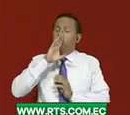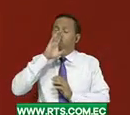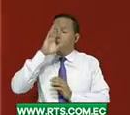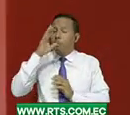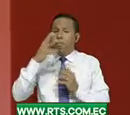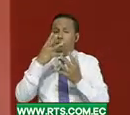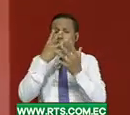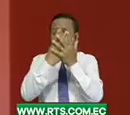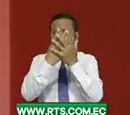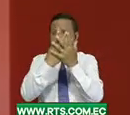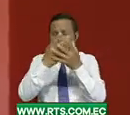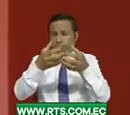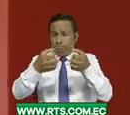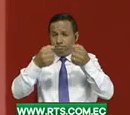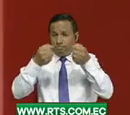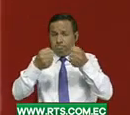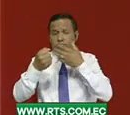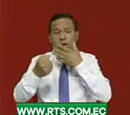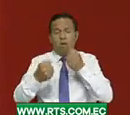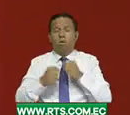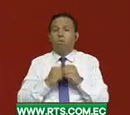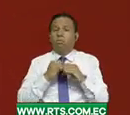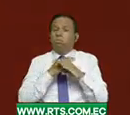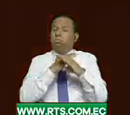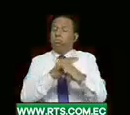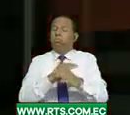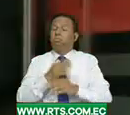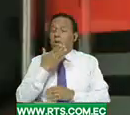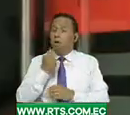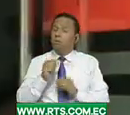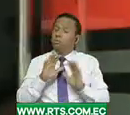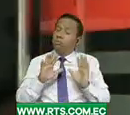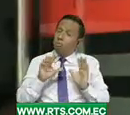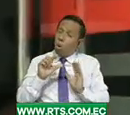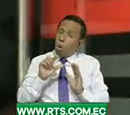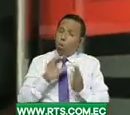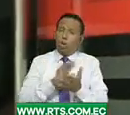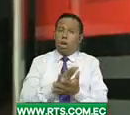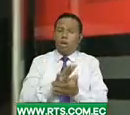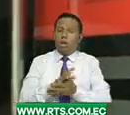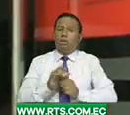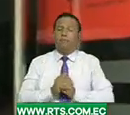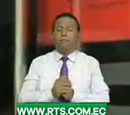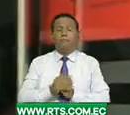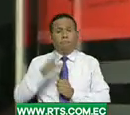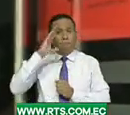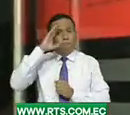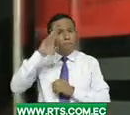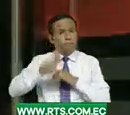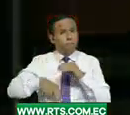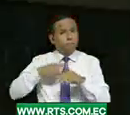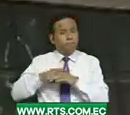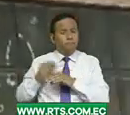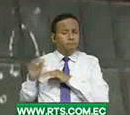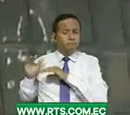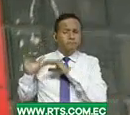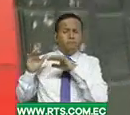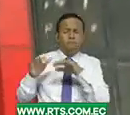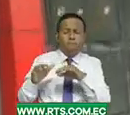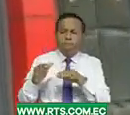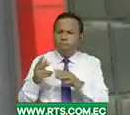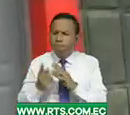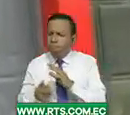medida de seguridad, o sea, es como para sentirte un poco más tranquilo. Agentes de la Policía Nacional acudieron al sitio para constatar lo